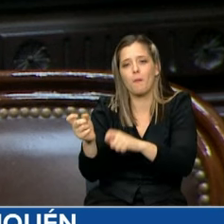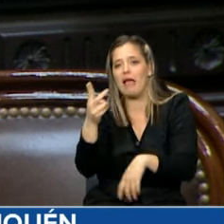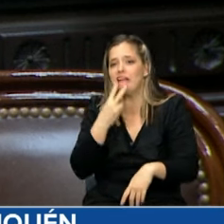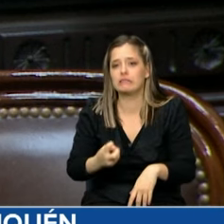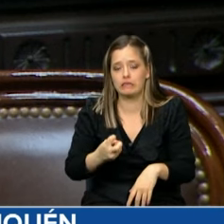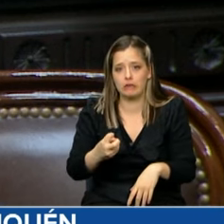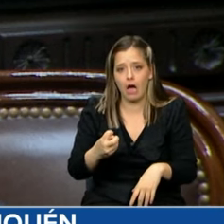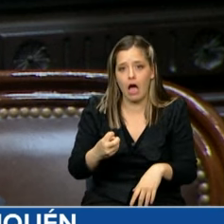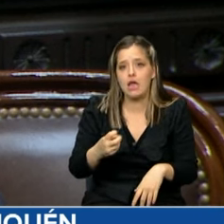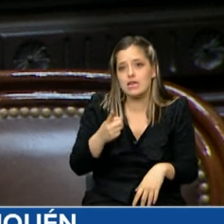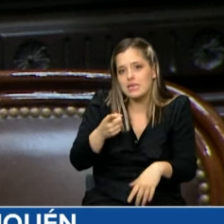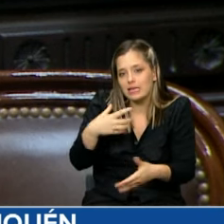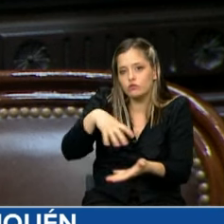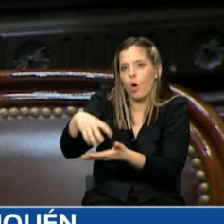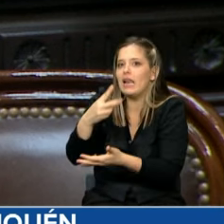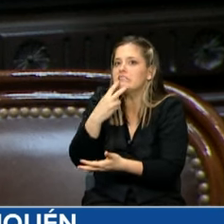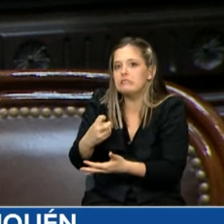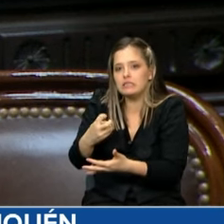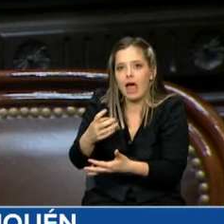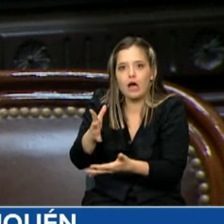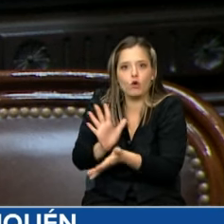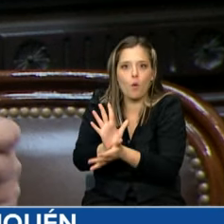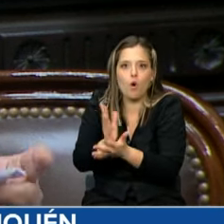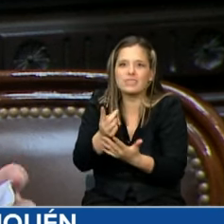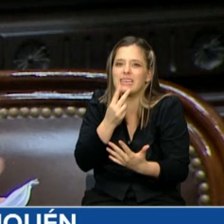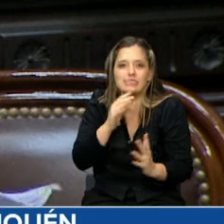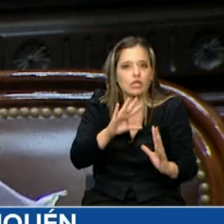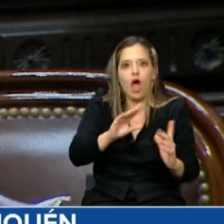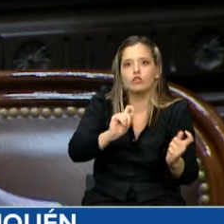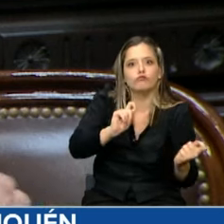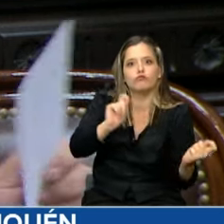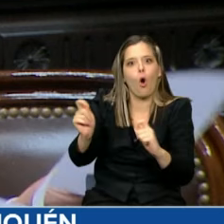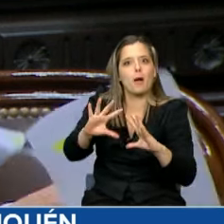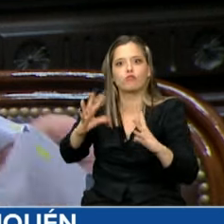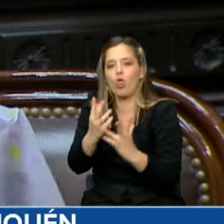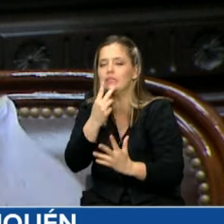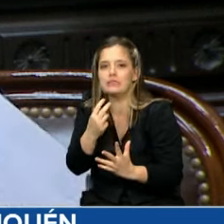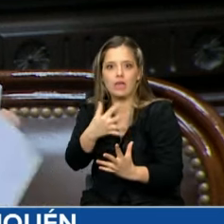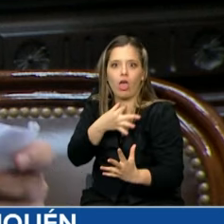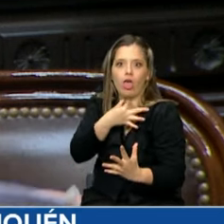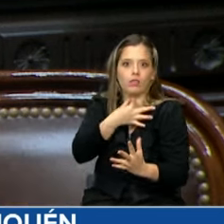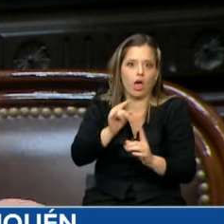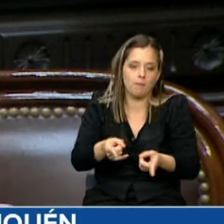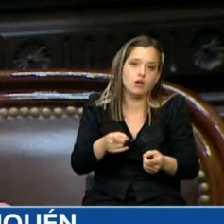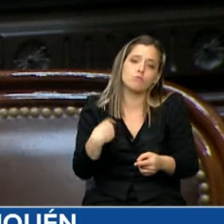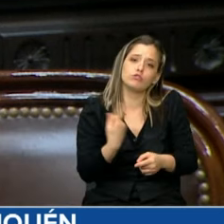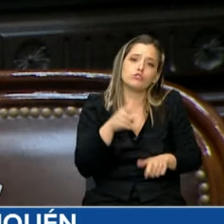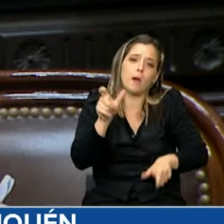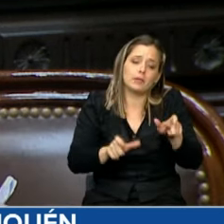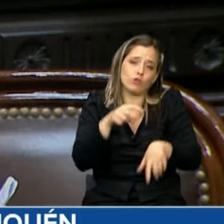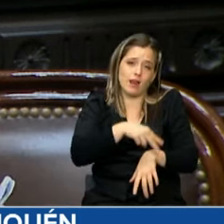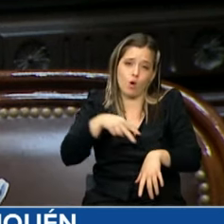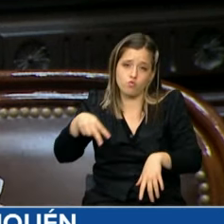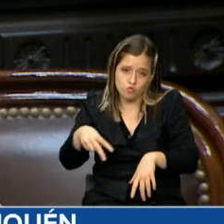colapso en ese sector ahora bien los neuquinos levantamos la bandera los patagónicos